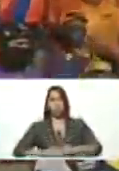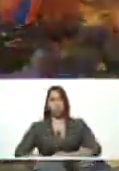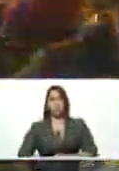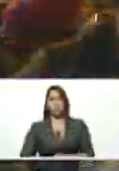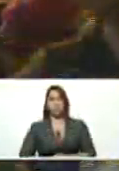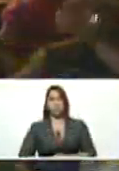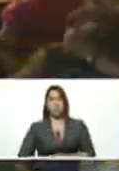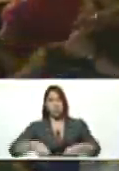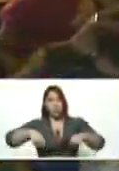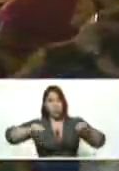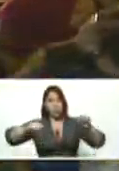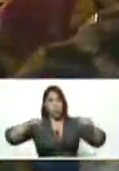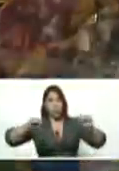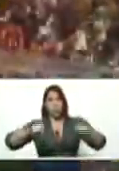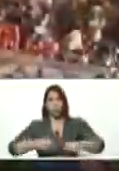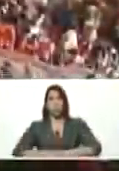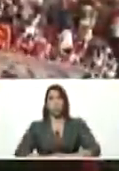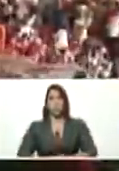motorizado